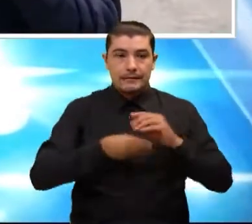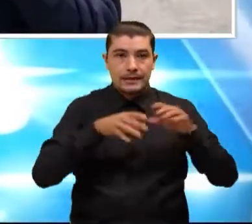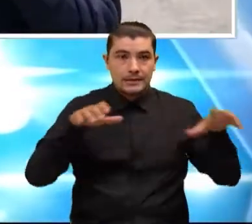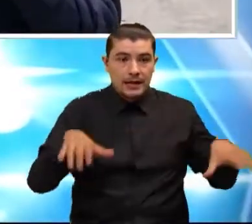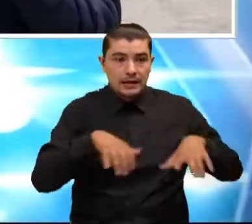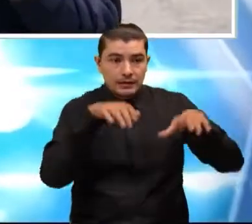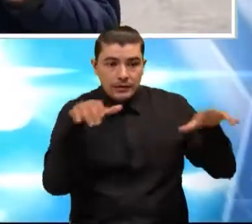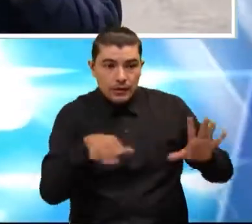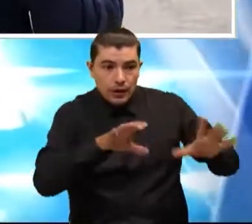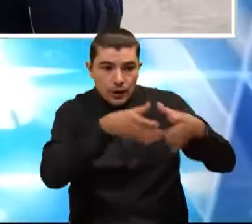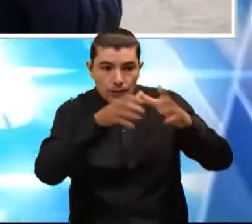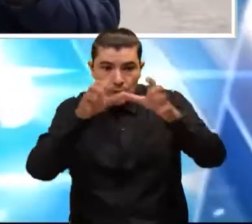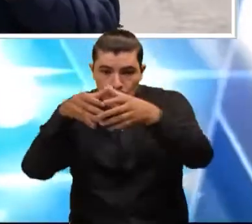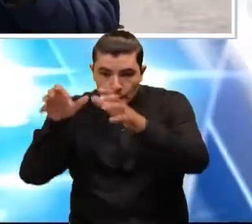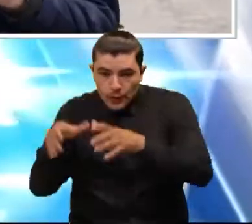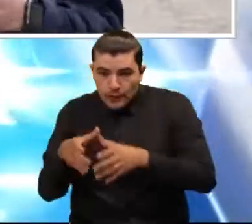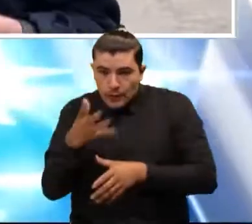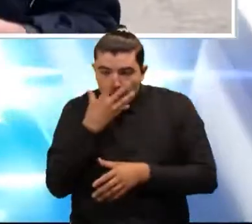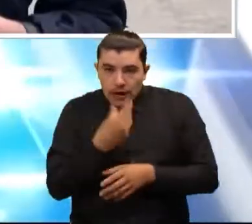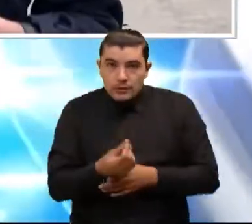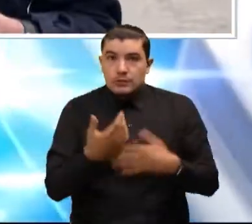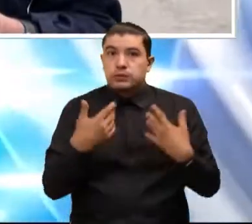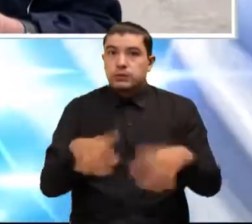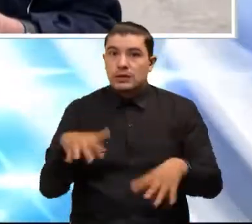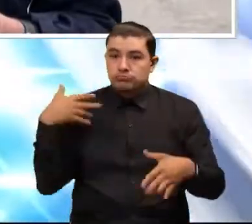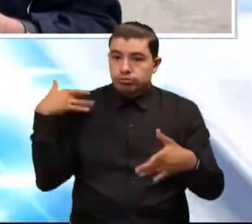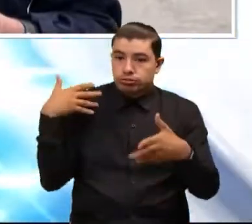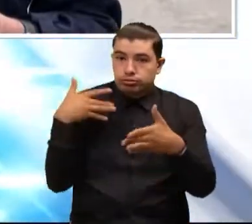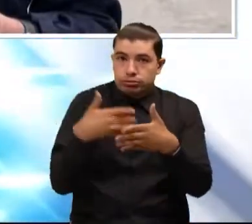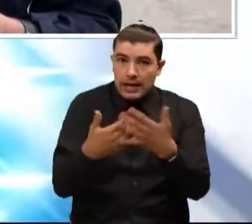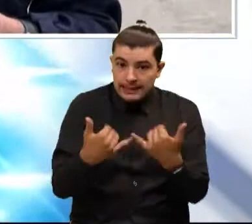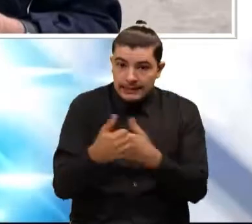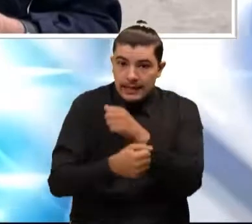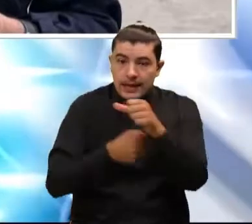llevamos cerca de 33